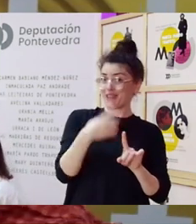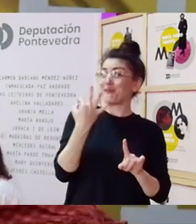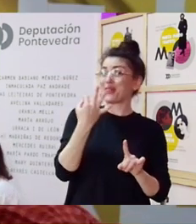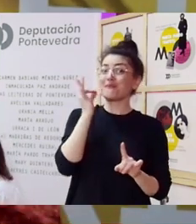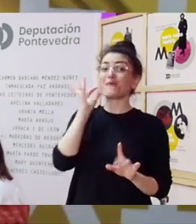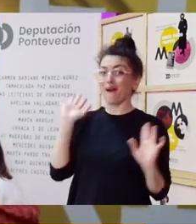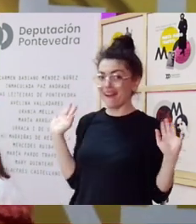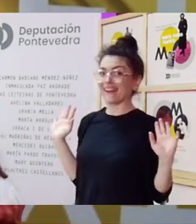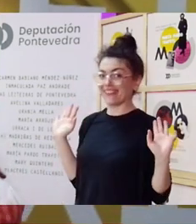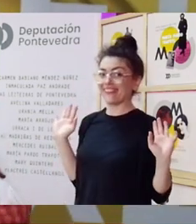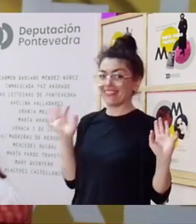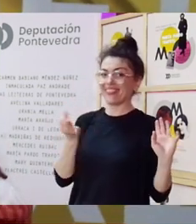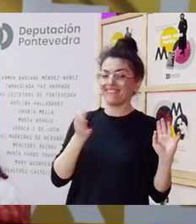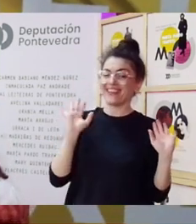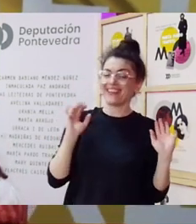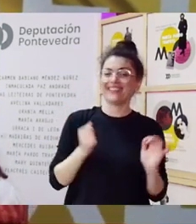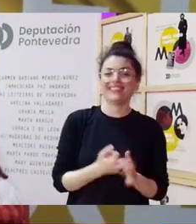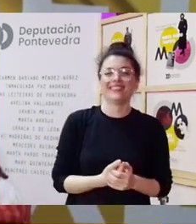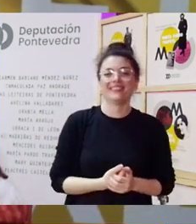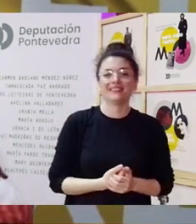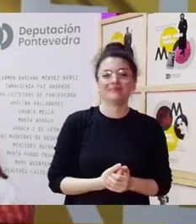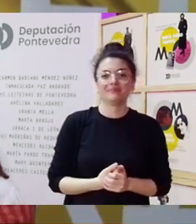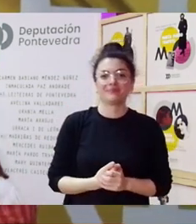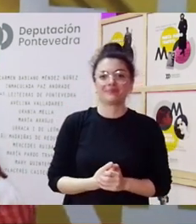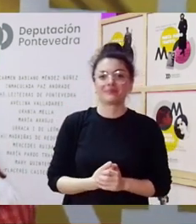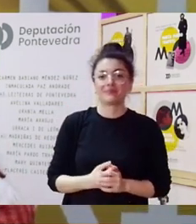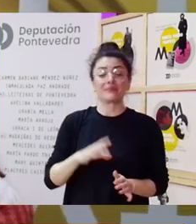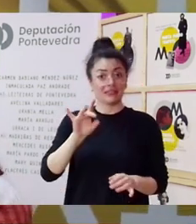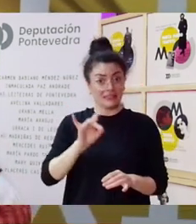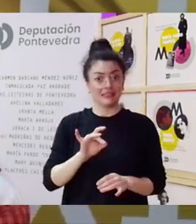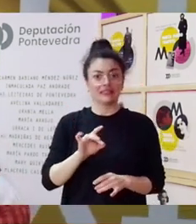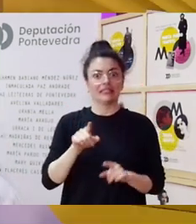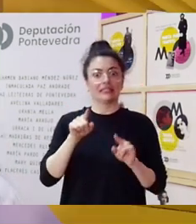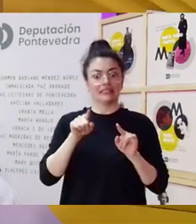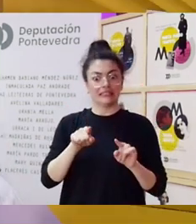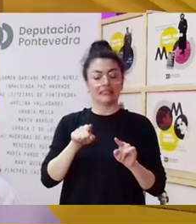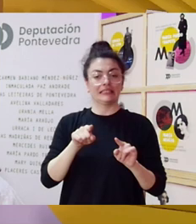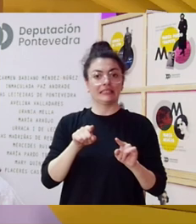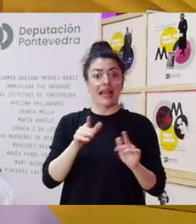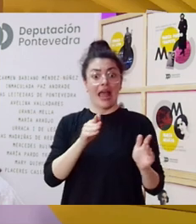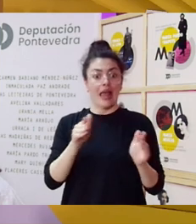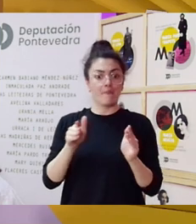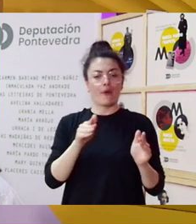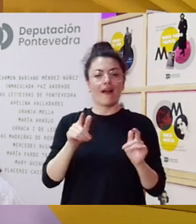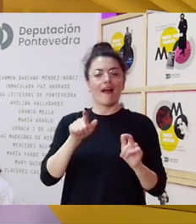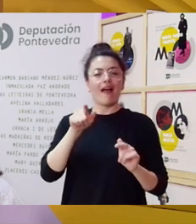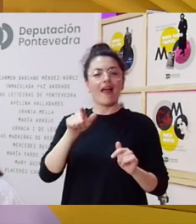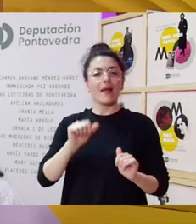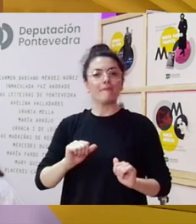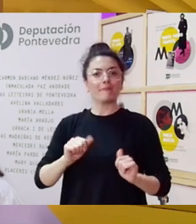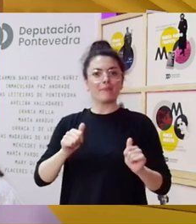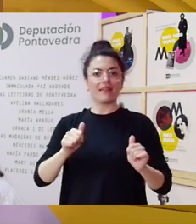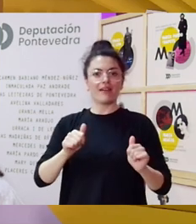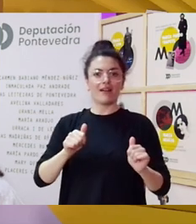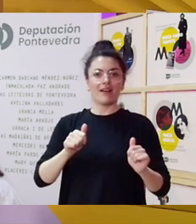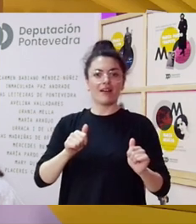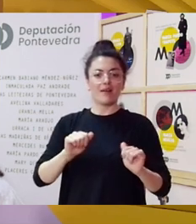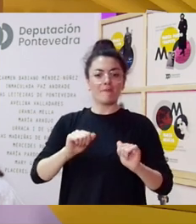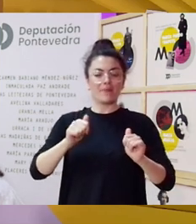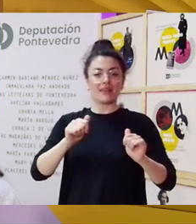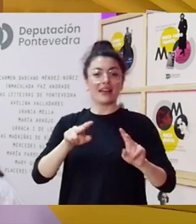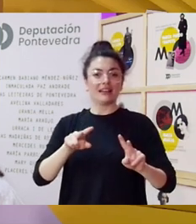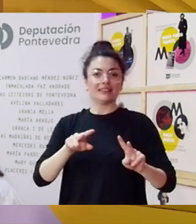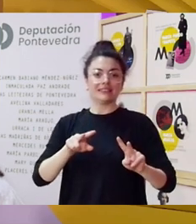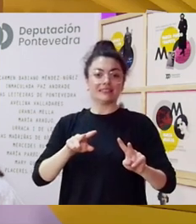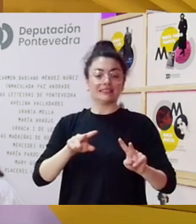tiñamos que alguna. Salir ganando. Pois sí, aí foi donde entrou ela na historia do maquis.